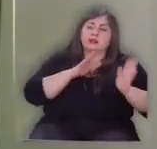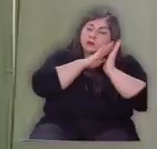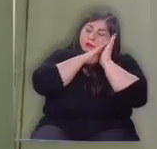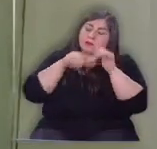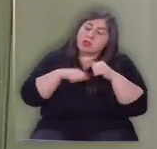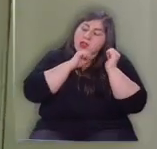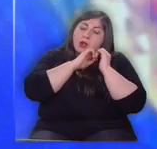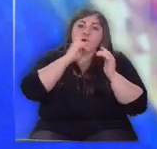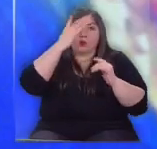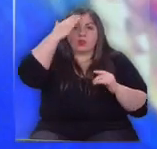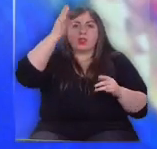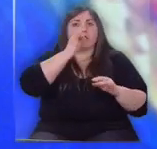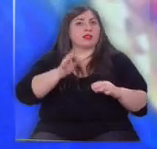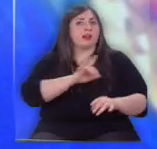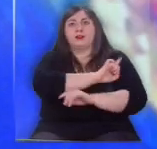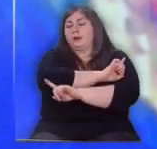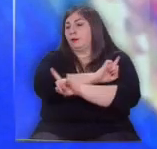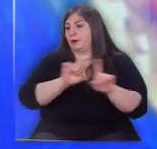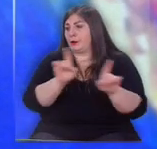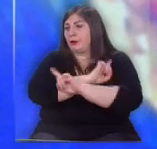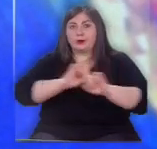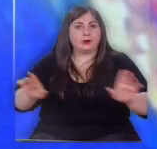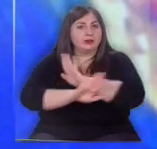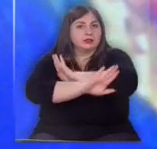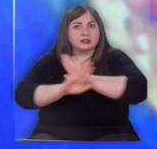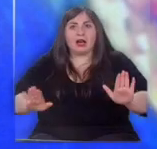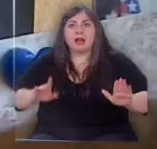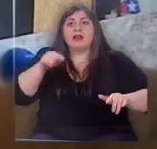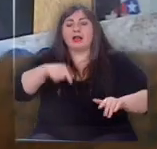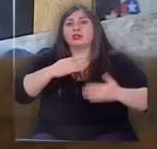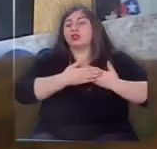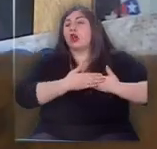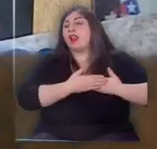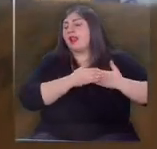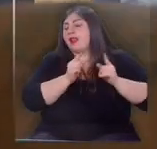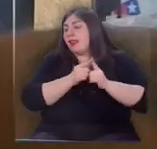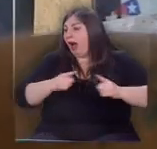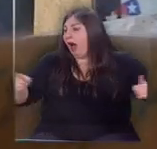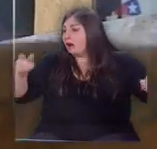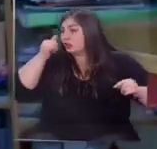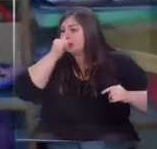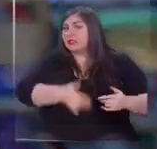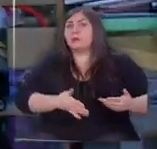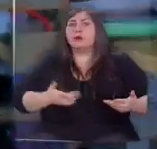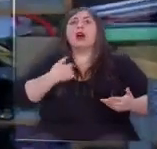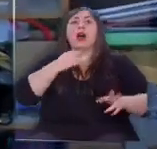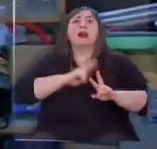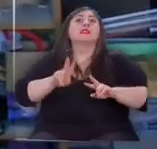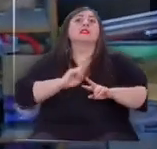acostada. Dije un día, no. Esto es largo, algo tengo que hacer.